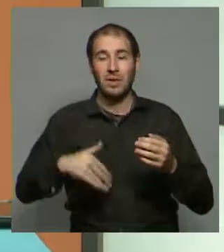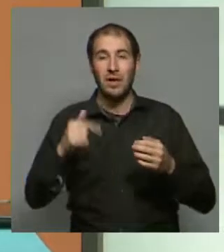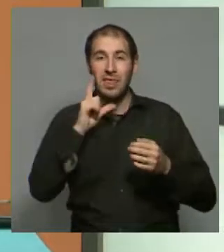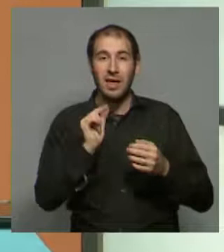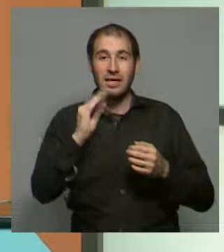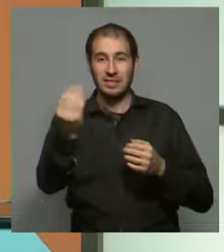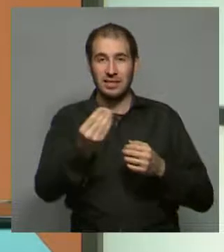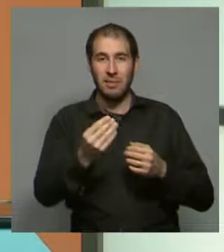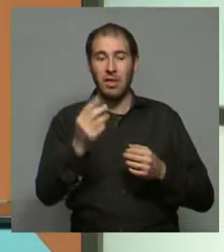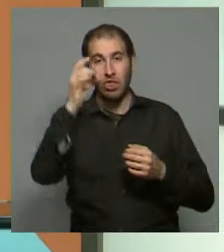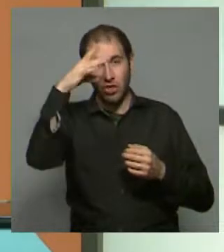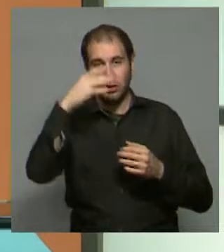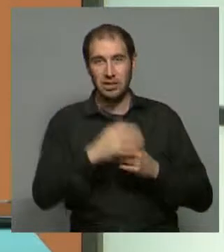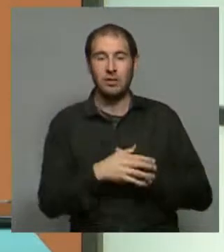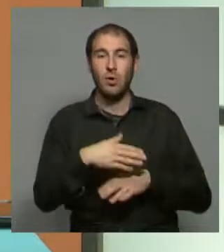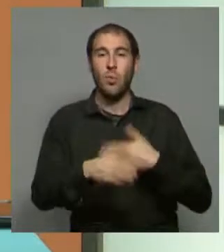día